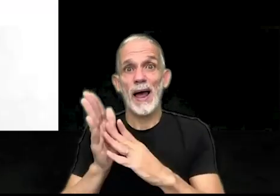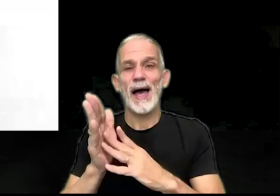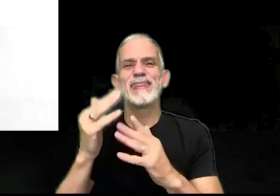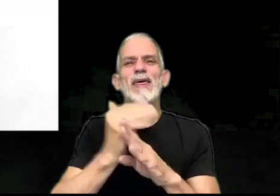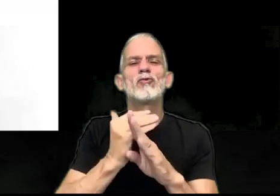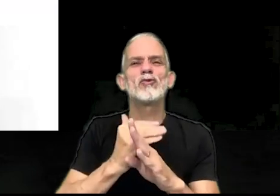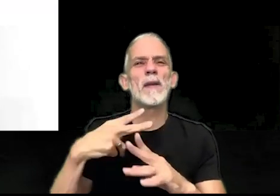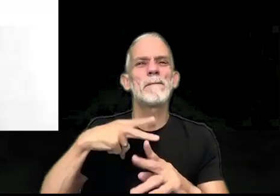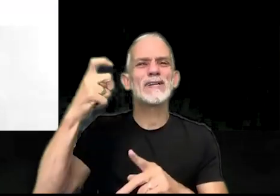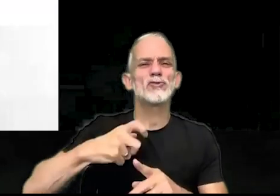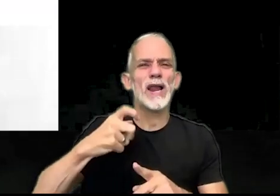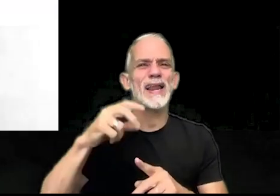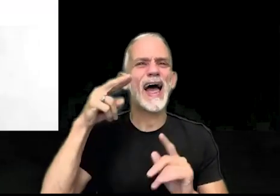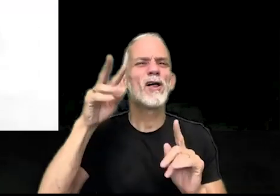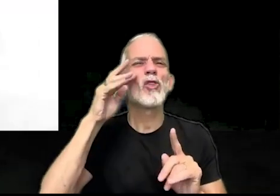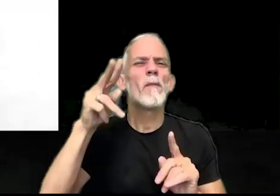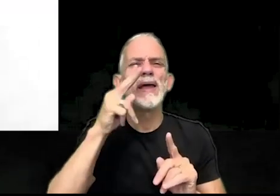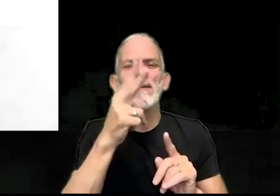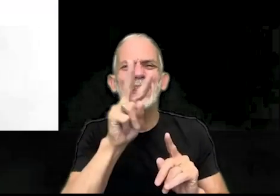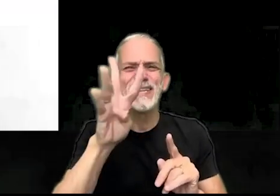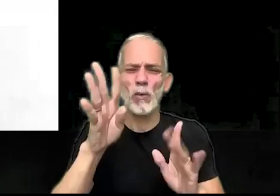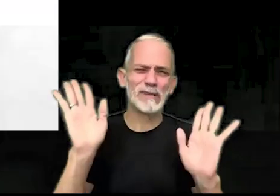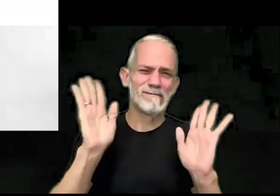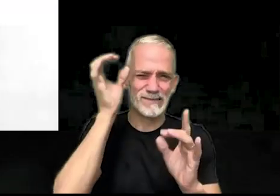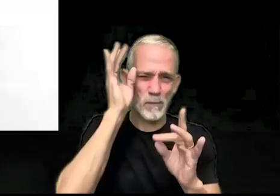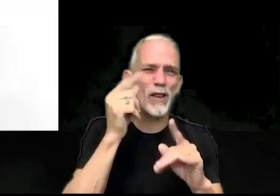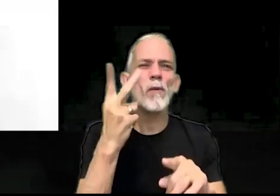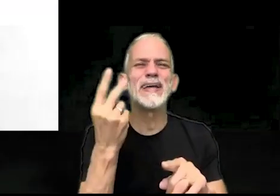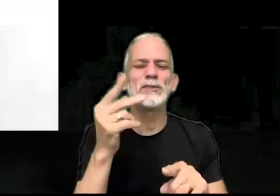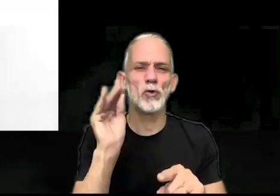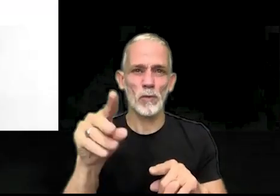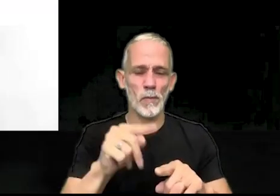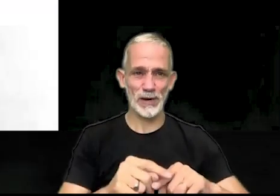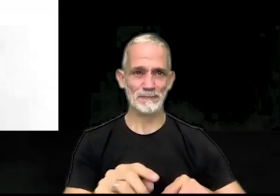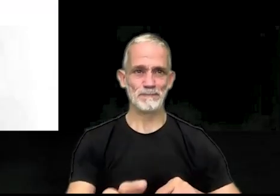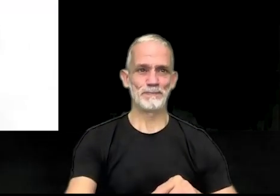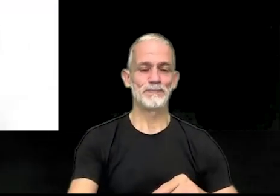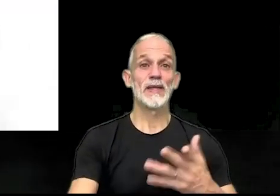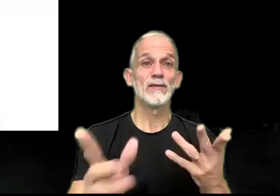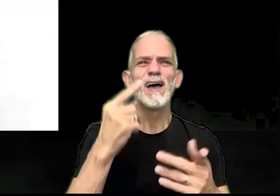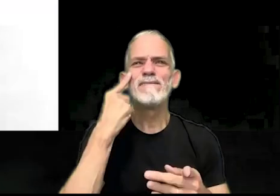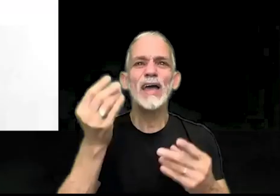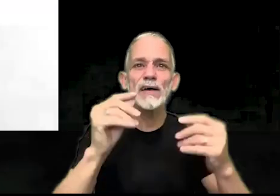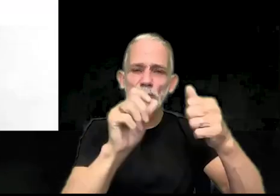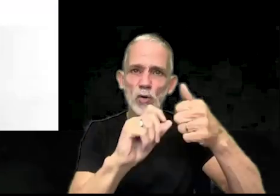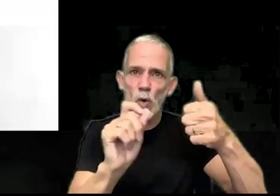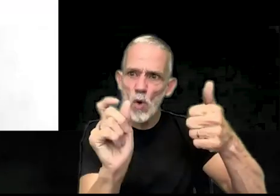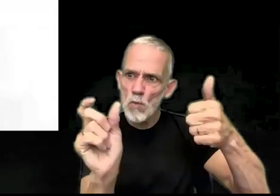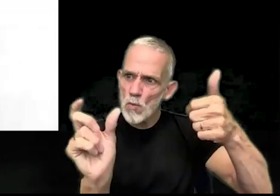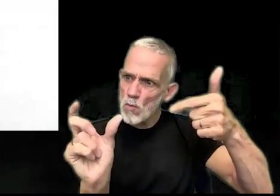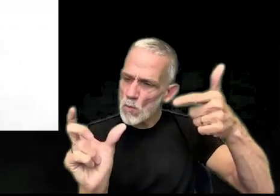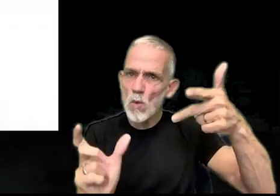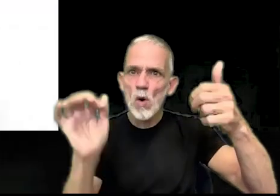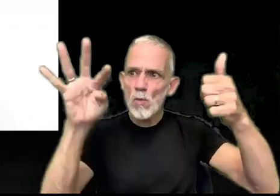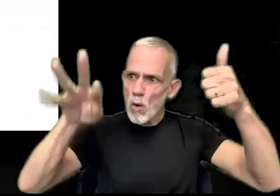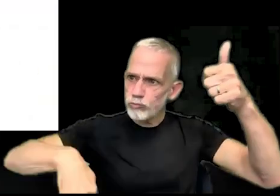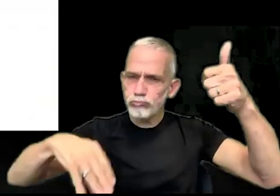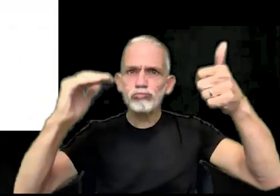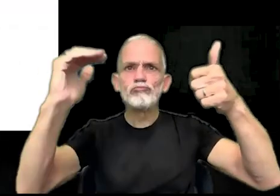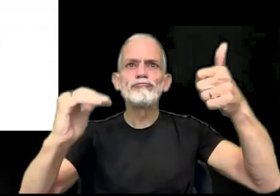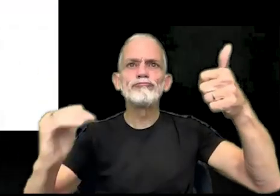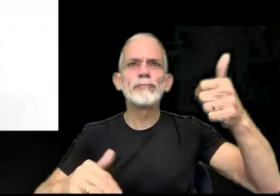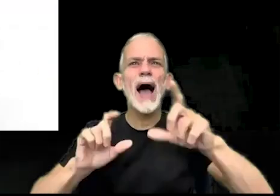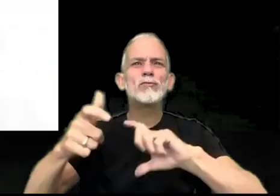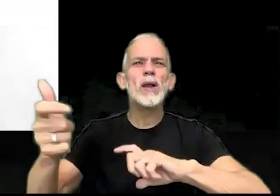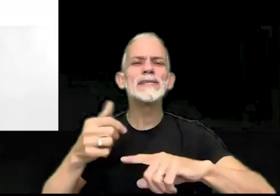2024. Corrijan cualquier cosa en la diapositiva. Estas son las deducciones. Miren cómo se han incrementado a raíz